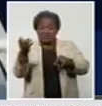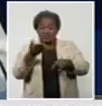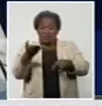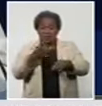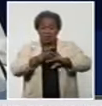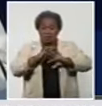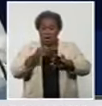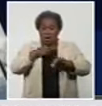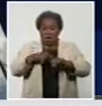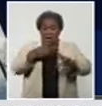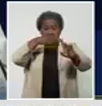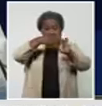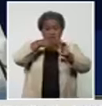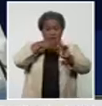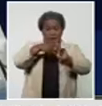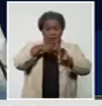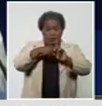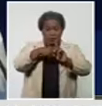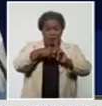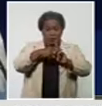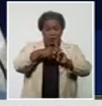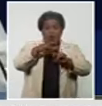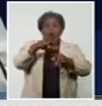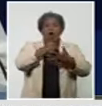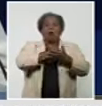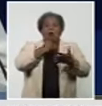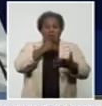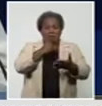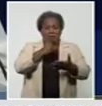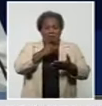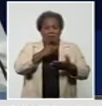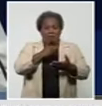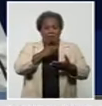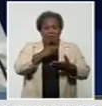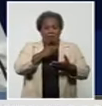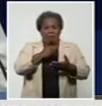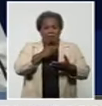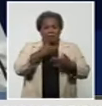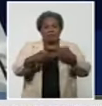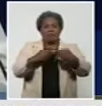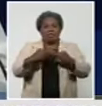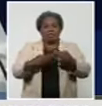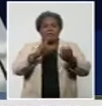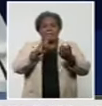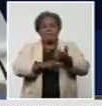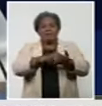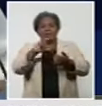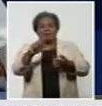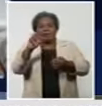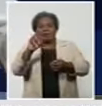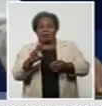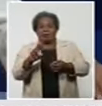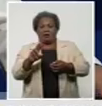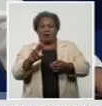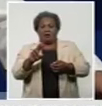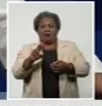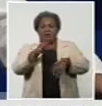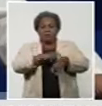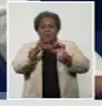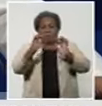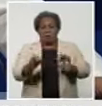positivo, pues para confirmar el diagnóstico se hace el PCR en tiempo real, que es una